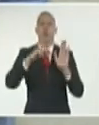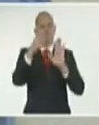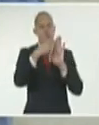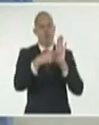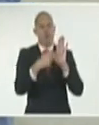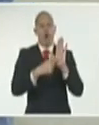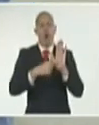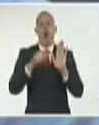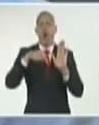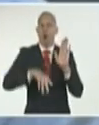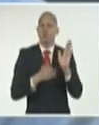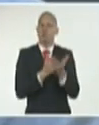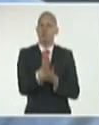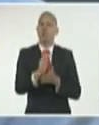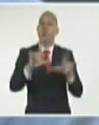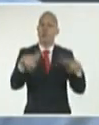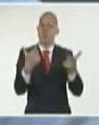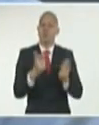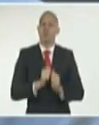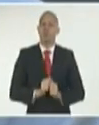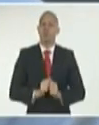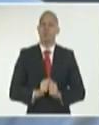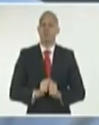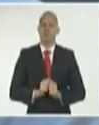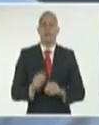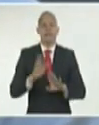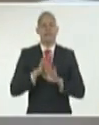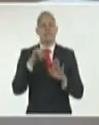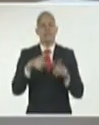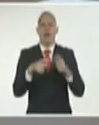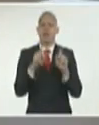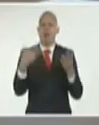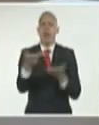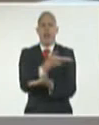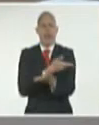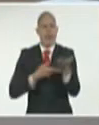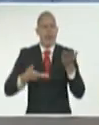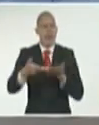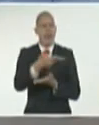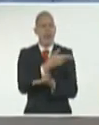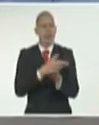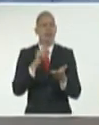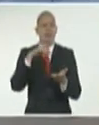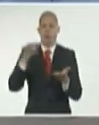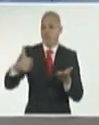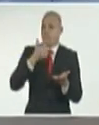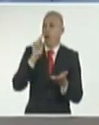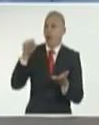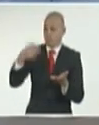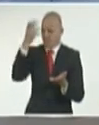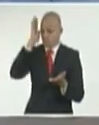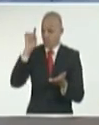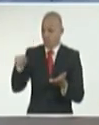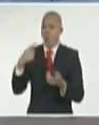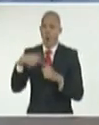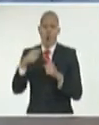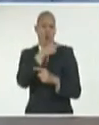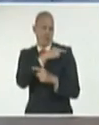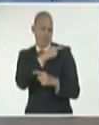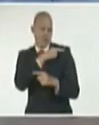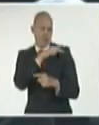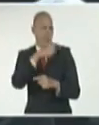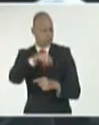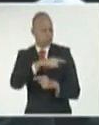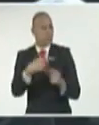de la organización. Así trascendió durante el intercambio con el primer secretario del Comité Central del Partido y presidente de la República de